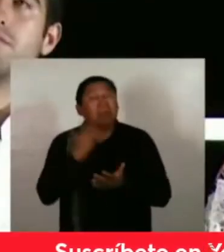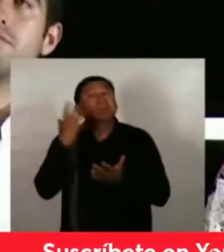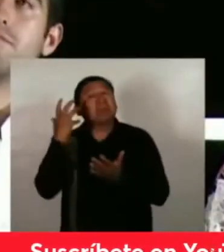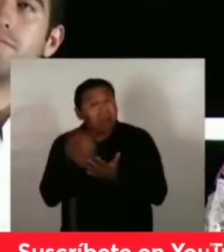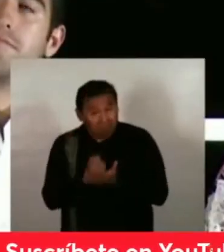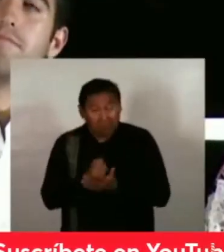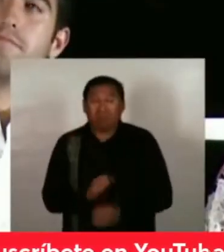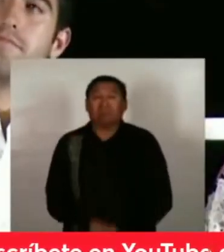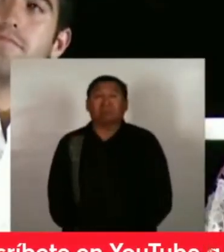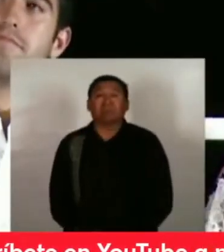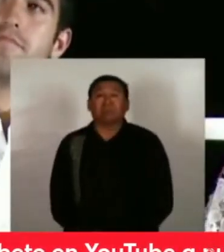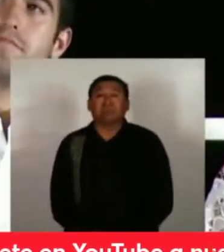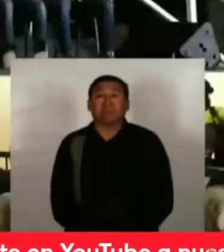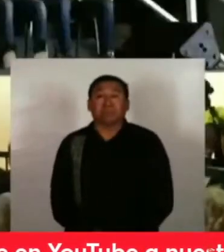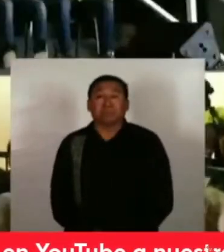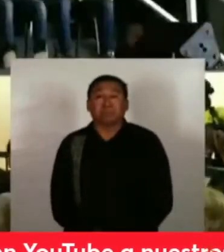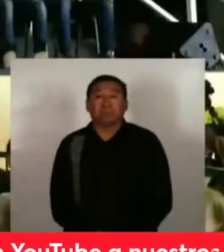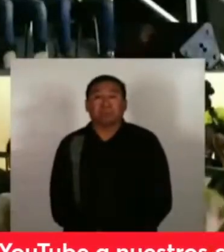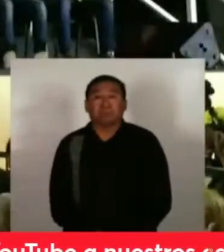llegar.